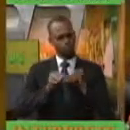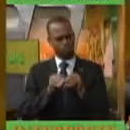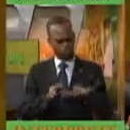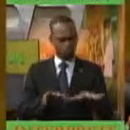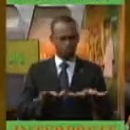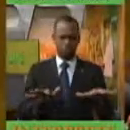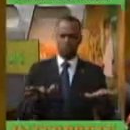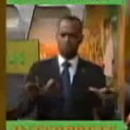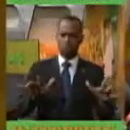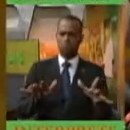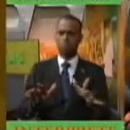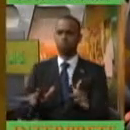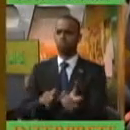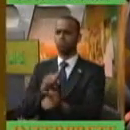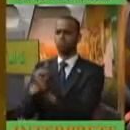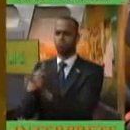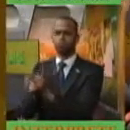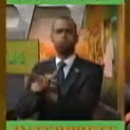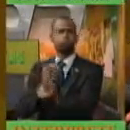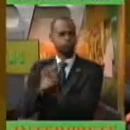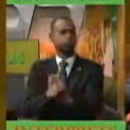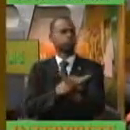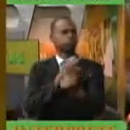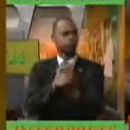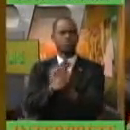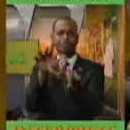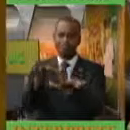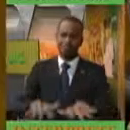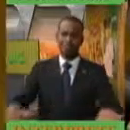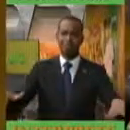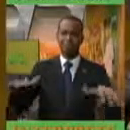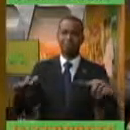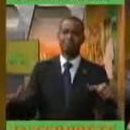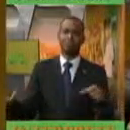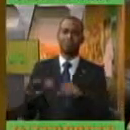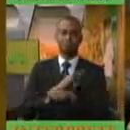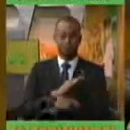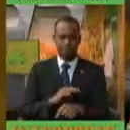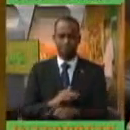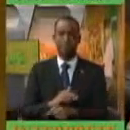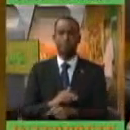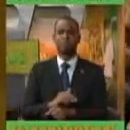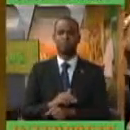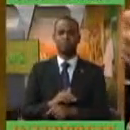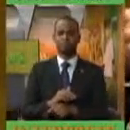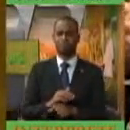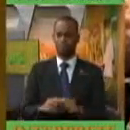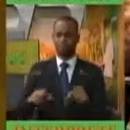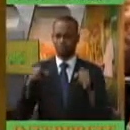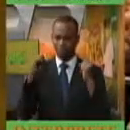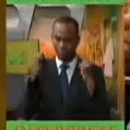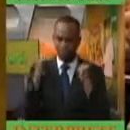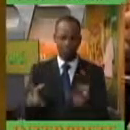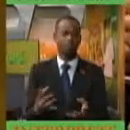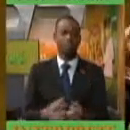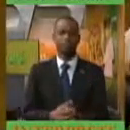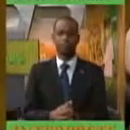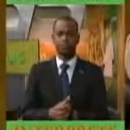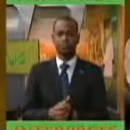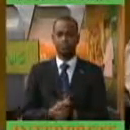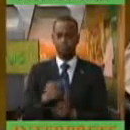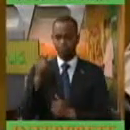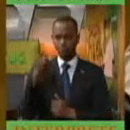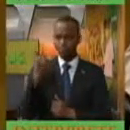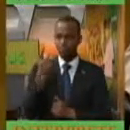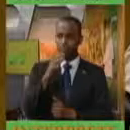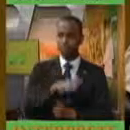Sino hay un tratamiento del tema a nivel nacional, a nivel además masivo. Uh-huh. No desde